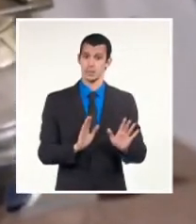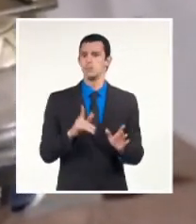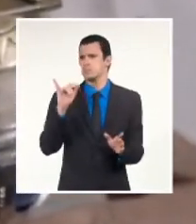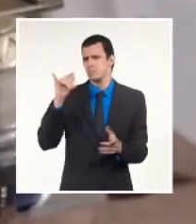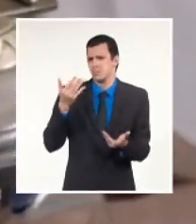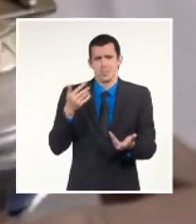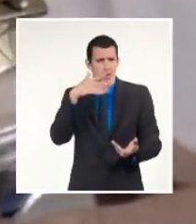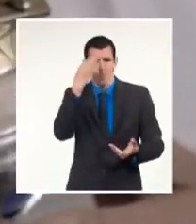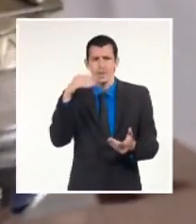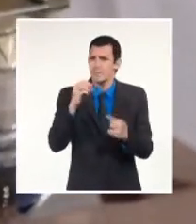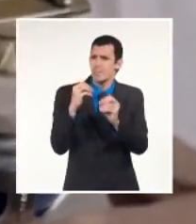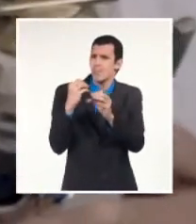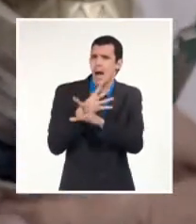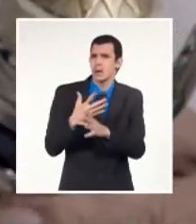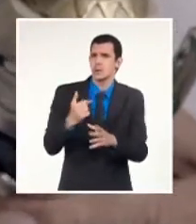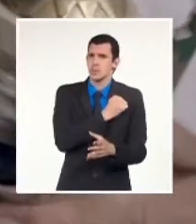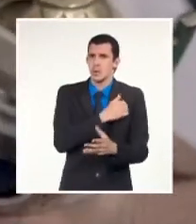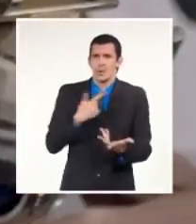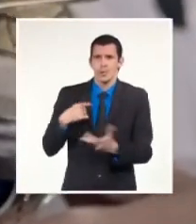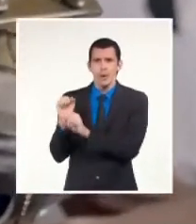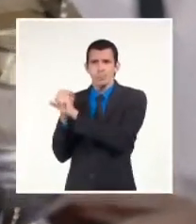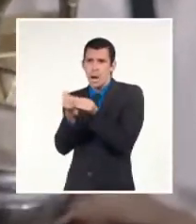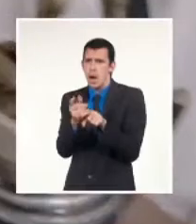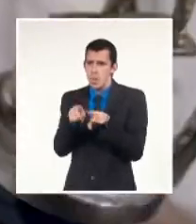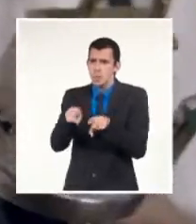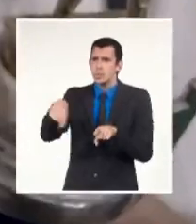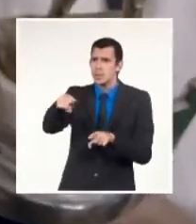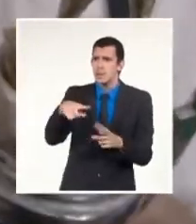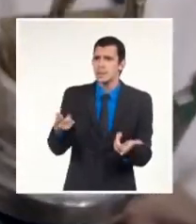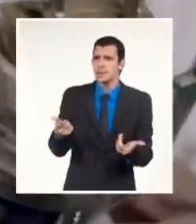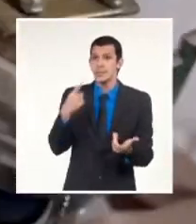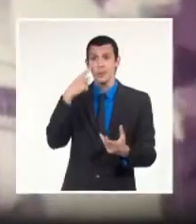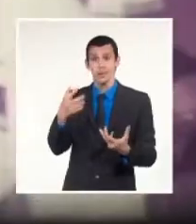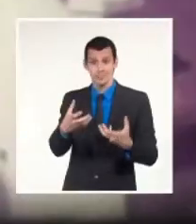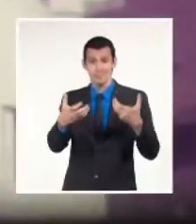cárcel, pero tengo trofeo de pelotero más valioso y pelotero del año.